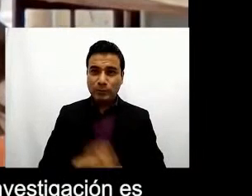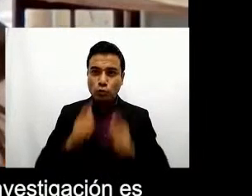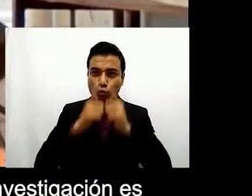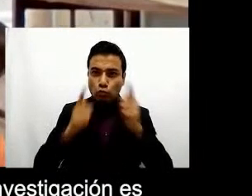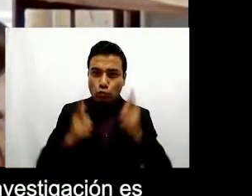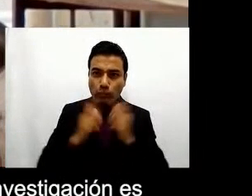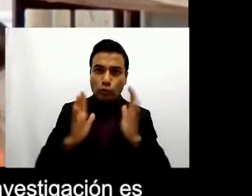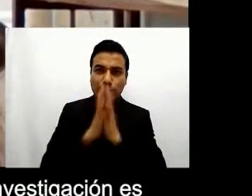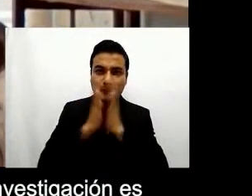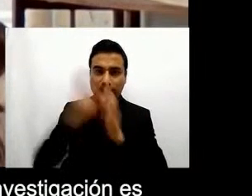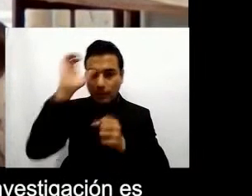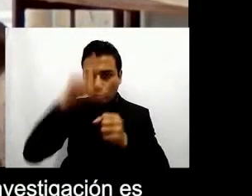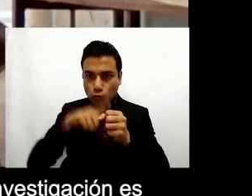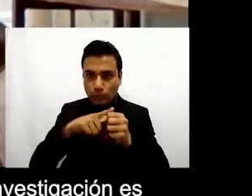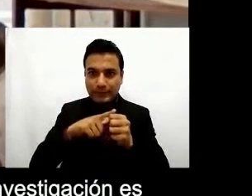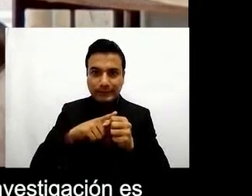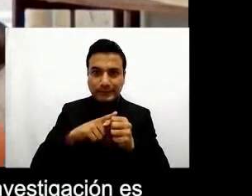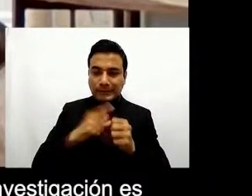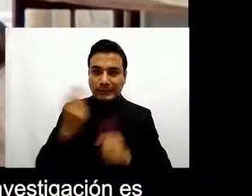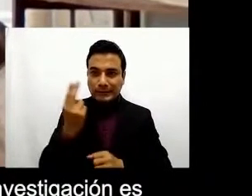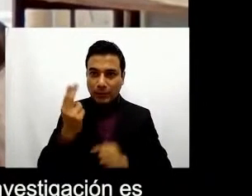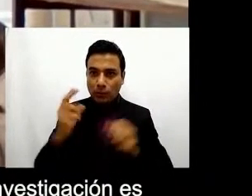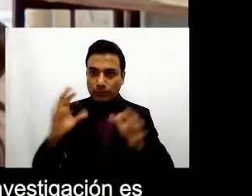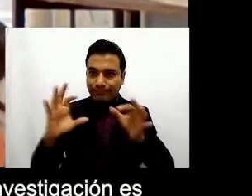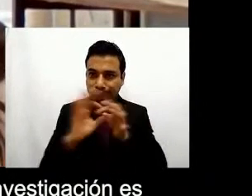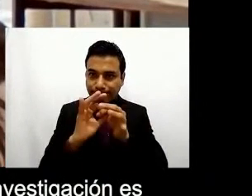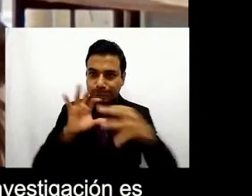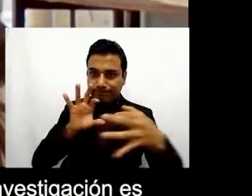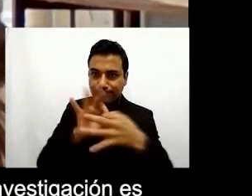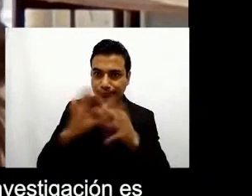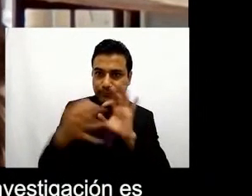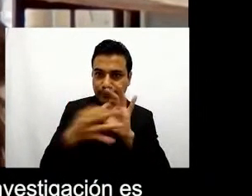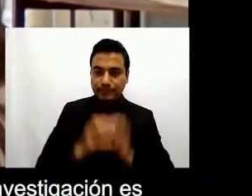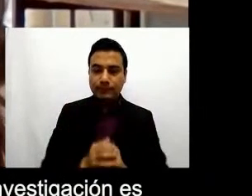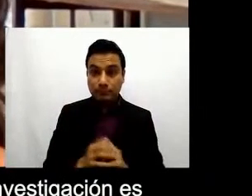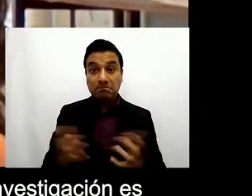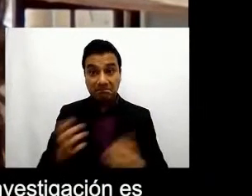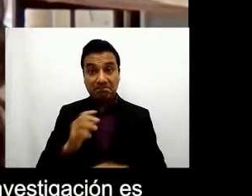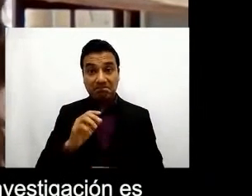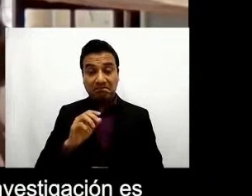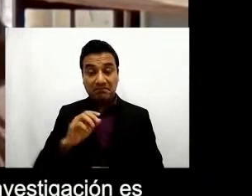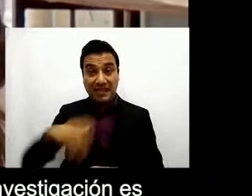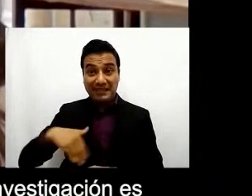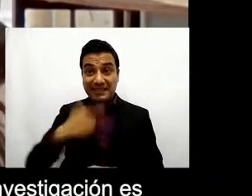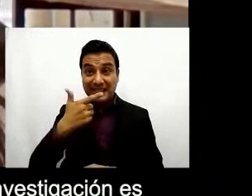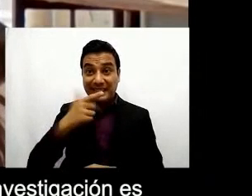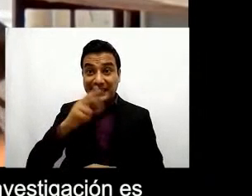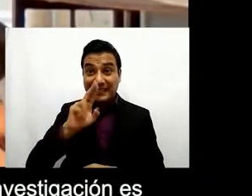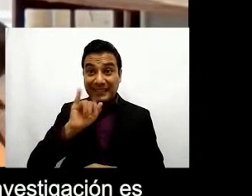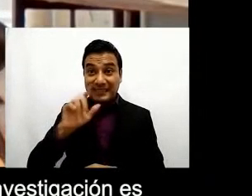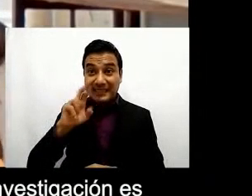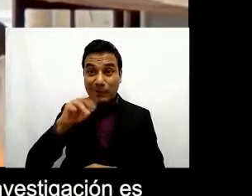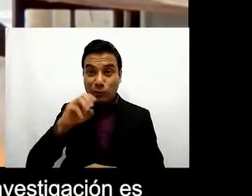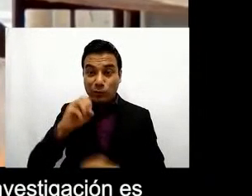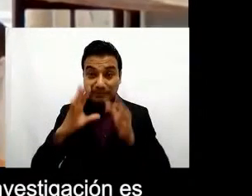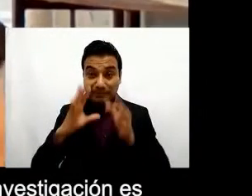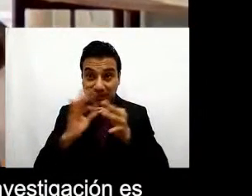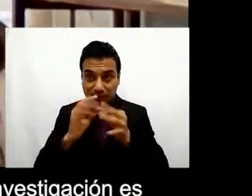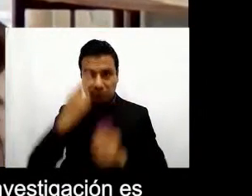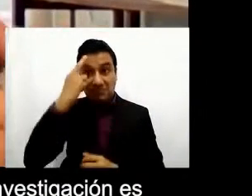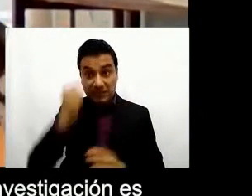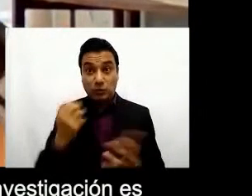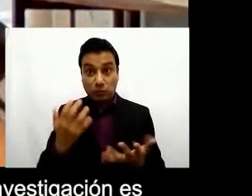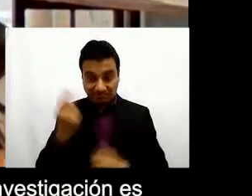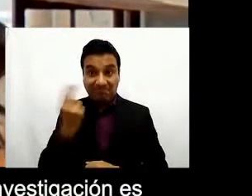participan de la cultura. Como Guillermo, yo creo que la investigación en ese sentido es fundamental.